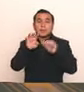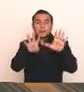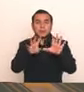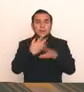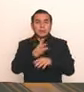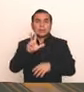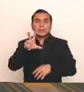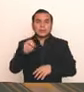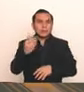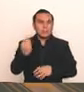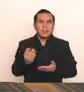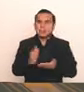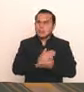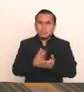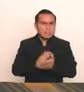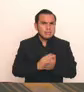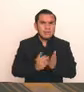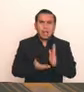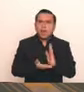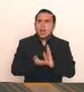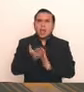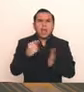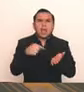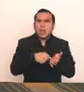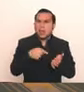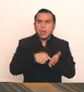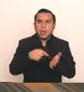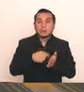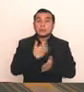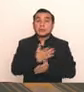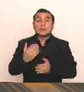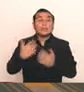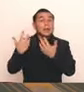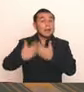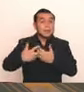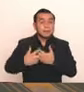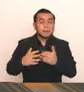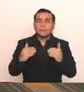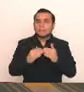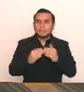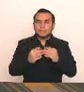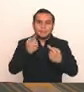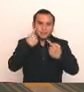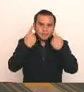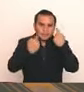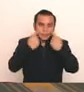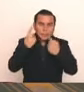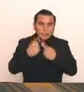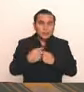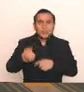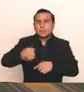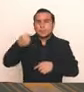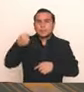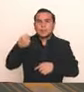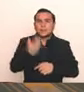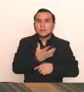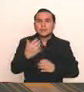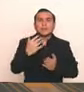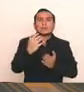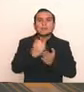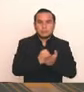sin intereses ni multas ni recargos por personas naturales y jurídicas del sector turístico también sé que todo el impuesto